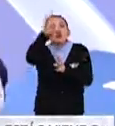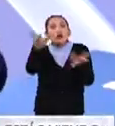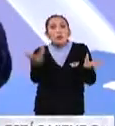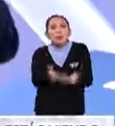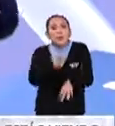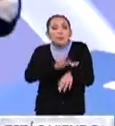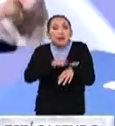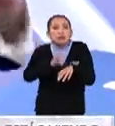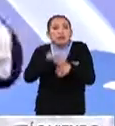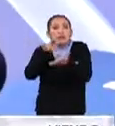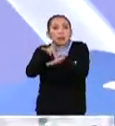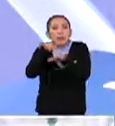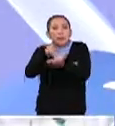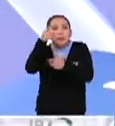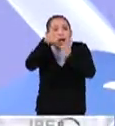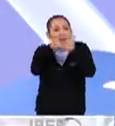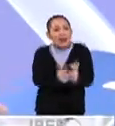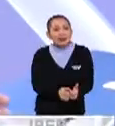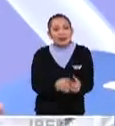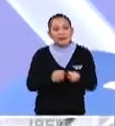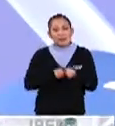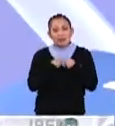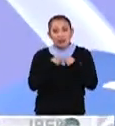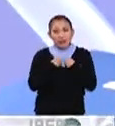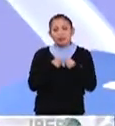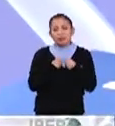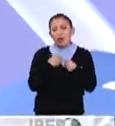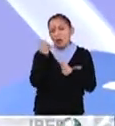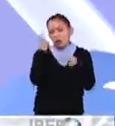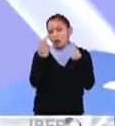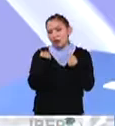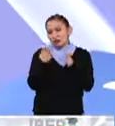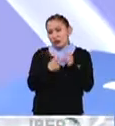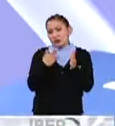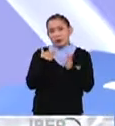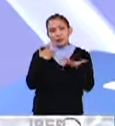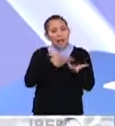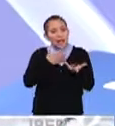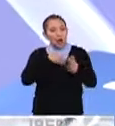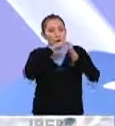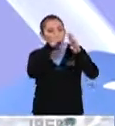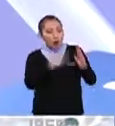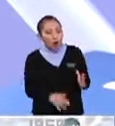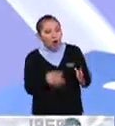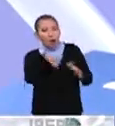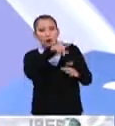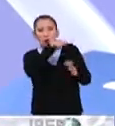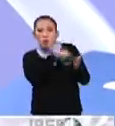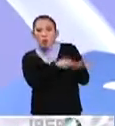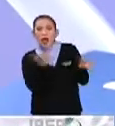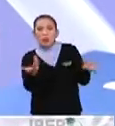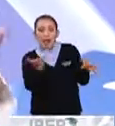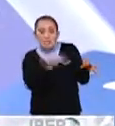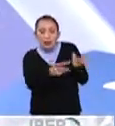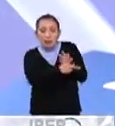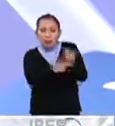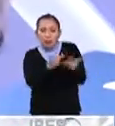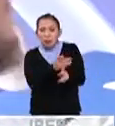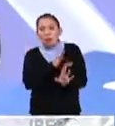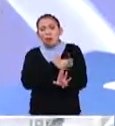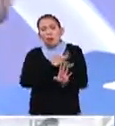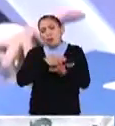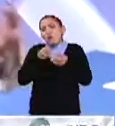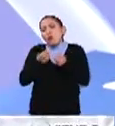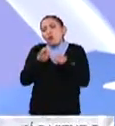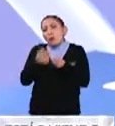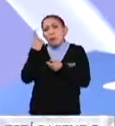vamos a hacer de esto una coyuntura. Incluso yo he planteado en algunas ocasiones tener albergues productivos, porque tampoco la bondad de la gente va a